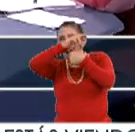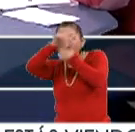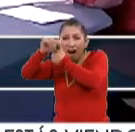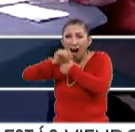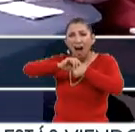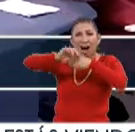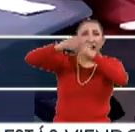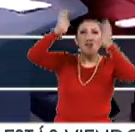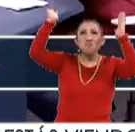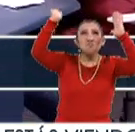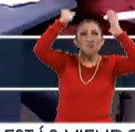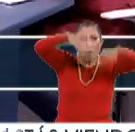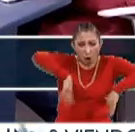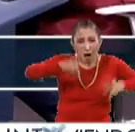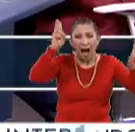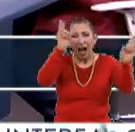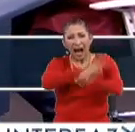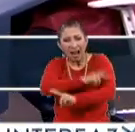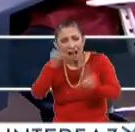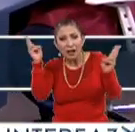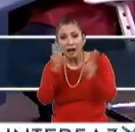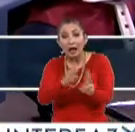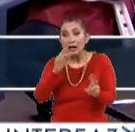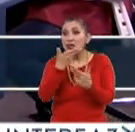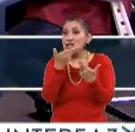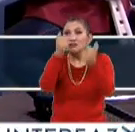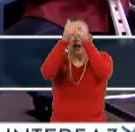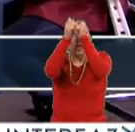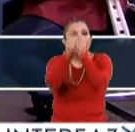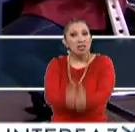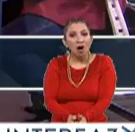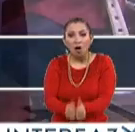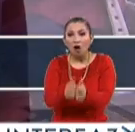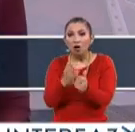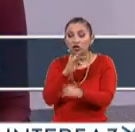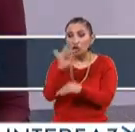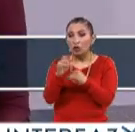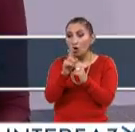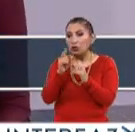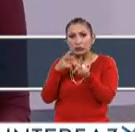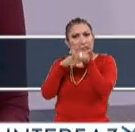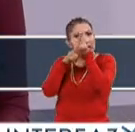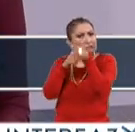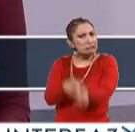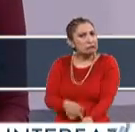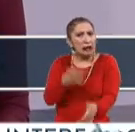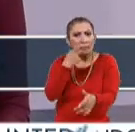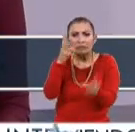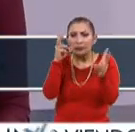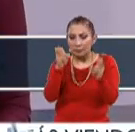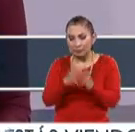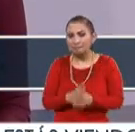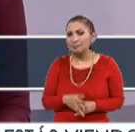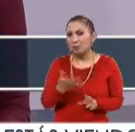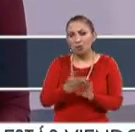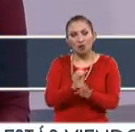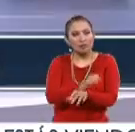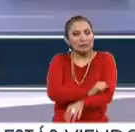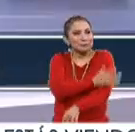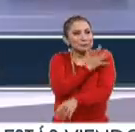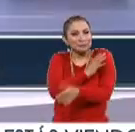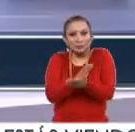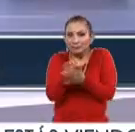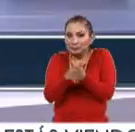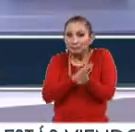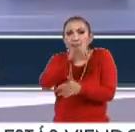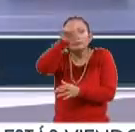se nos cayó el plafón por el agua. Nadie se fue, se dio la vuelta a todo el mundo y seguimos. Bueno, estaban muy entusiasmados.